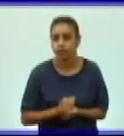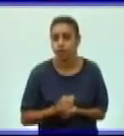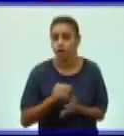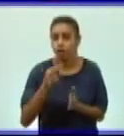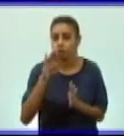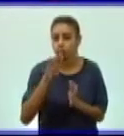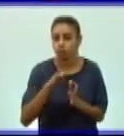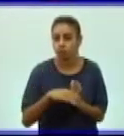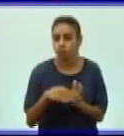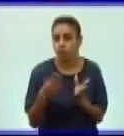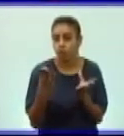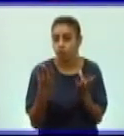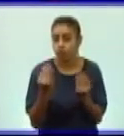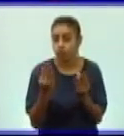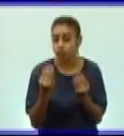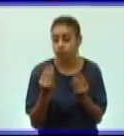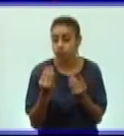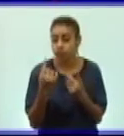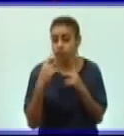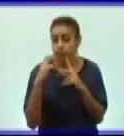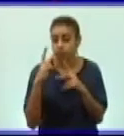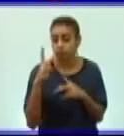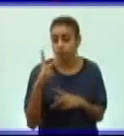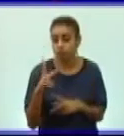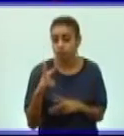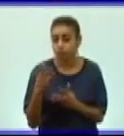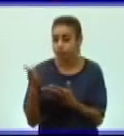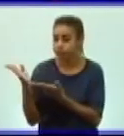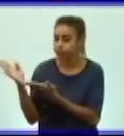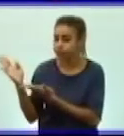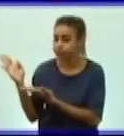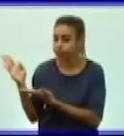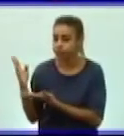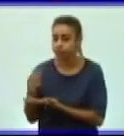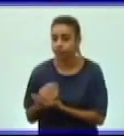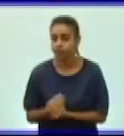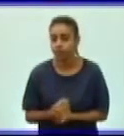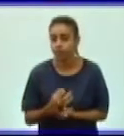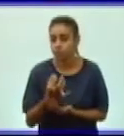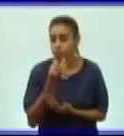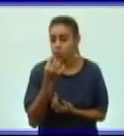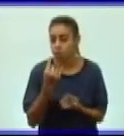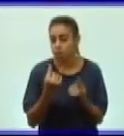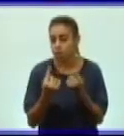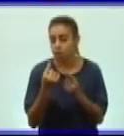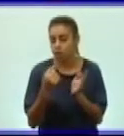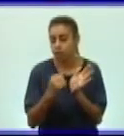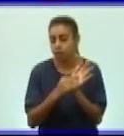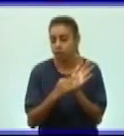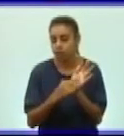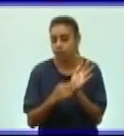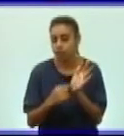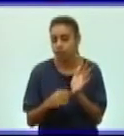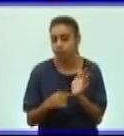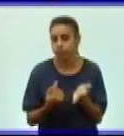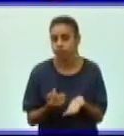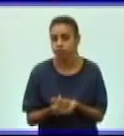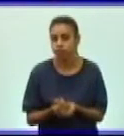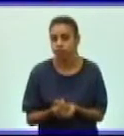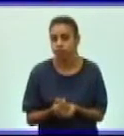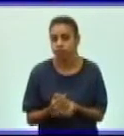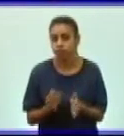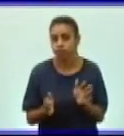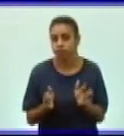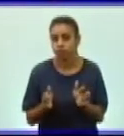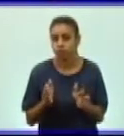muy considerable. Fíjese, ustedes lo pueden ver en esa lámina. Sin embargo, lo estoy mencionando de 1970 y 1980, pero vean el quinquenio que está